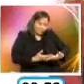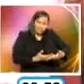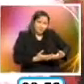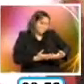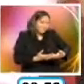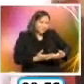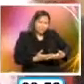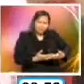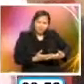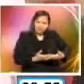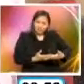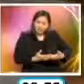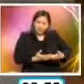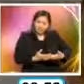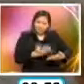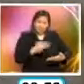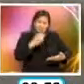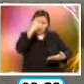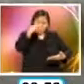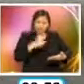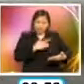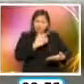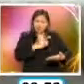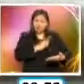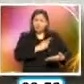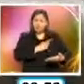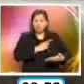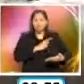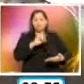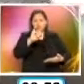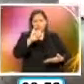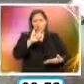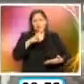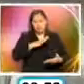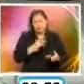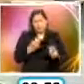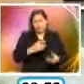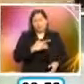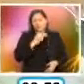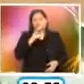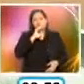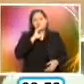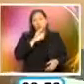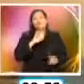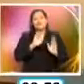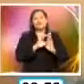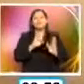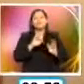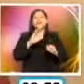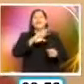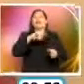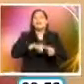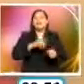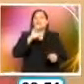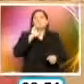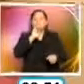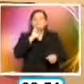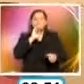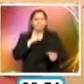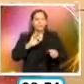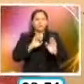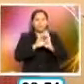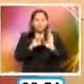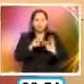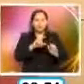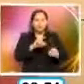esto? ¿Esto es el instinto? ¿Es el mucho amor de maternal? instinto. Es mucho instinto, justo te decía yo, es como un mamífero, ¿no? Es mucho instintivo.